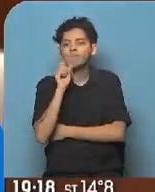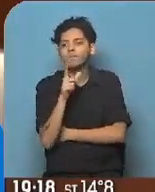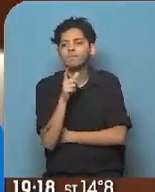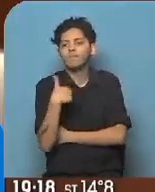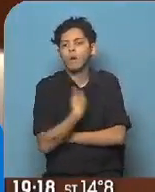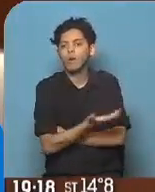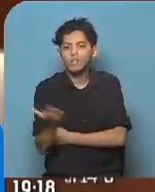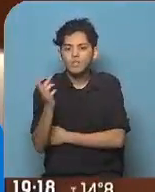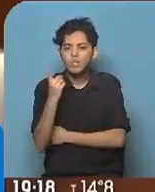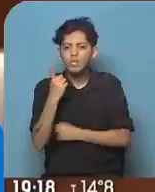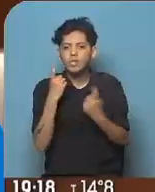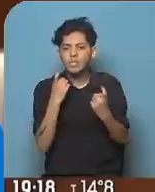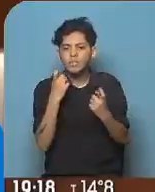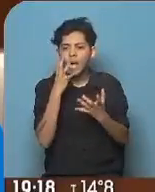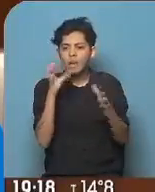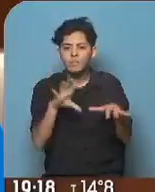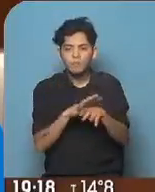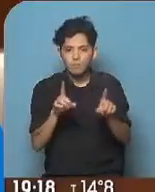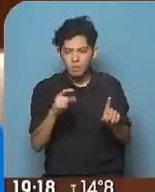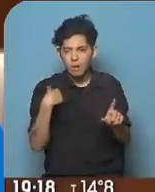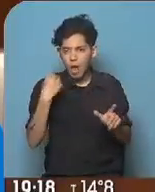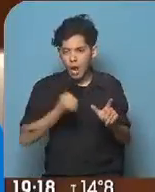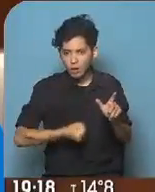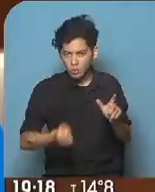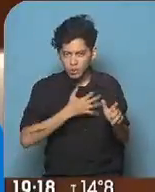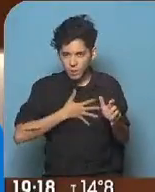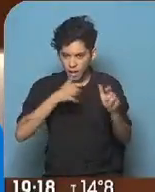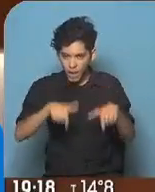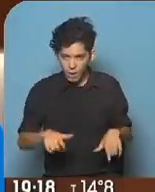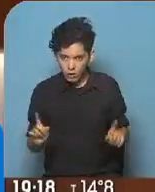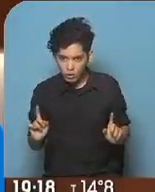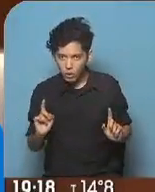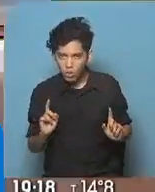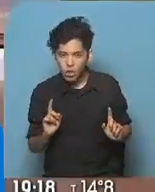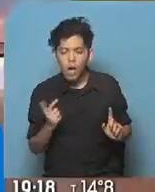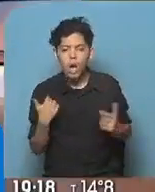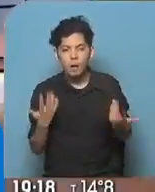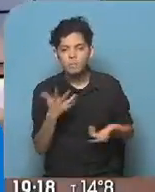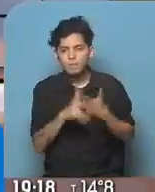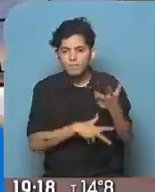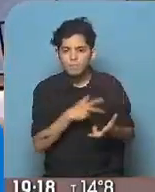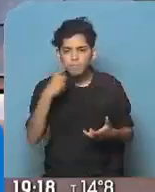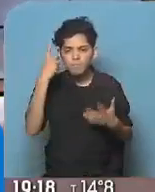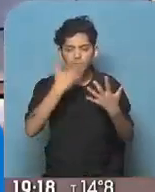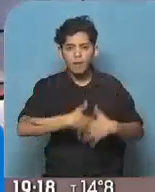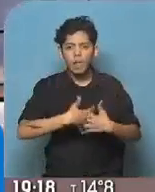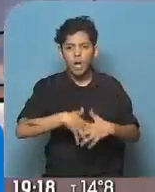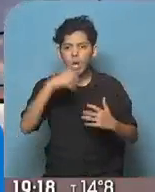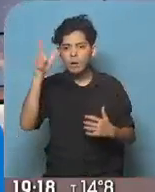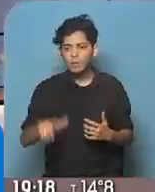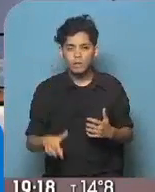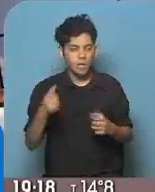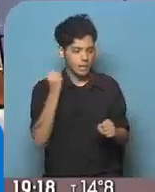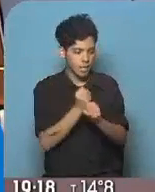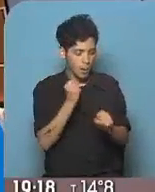población percibe esto como ajuste por eso te decía y la verdad que los padecimientos digo a ver cuando uno trabaja en